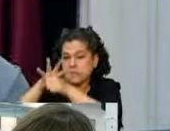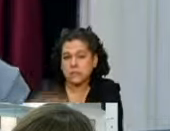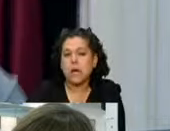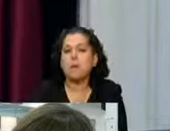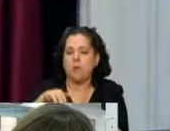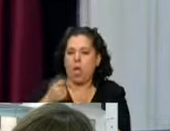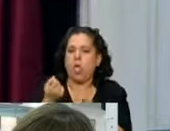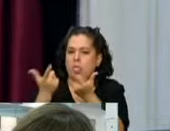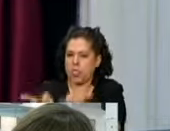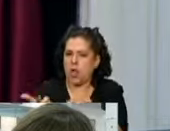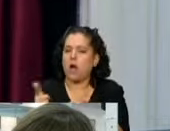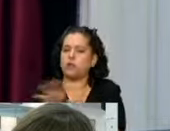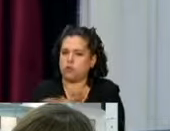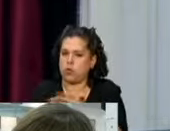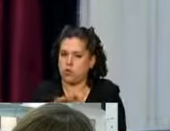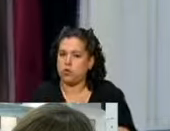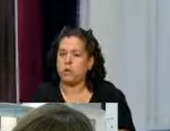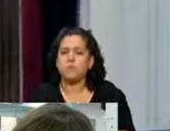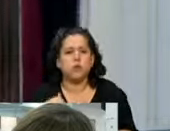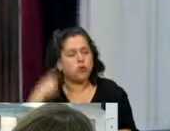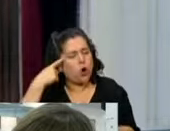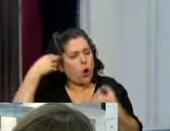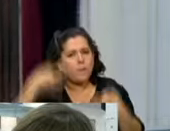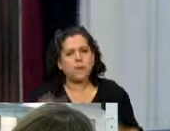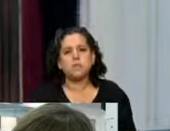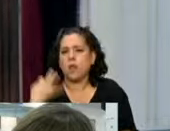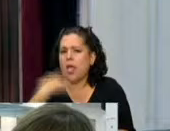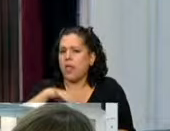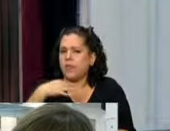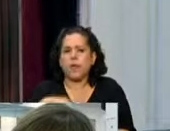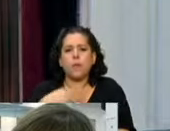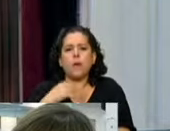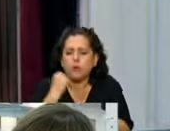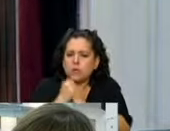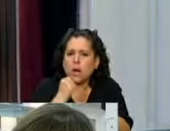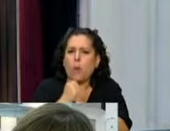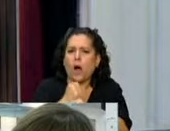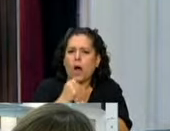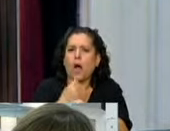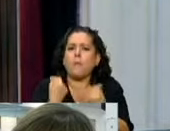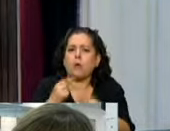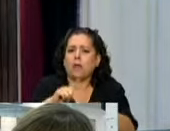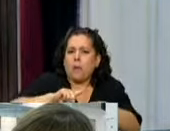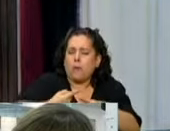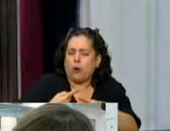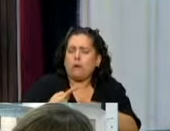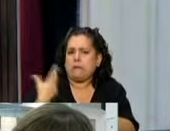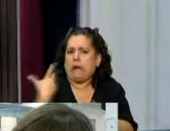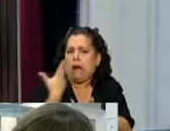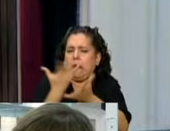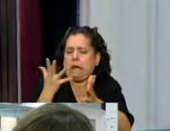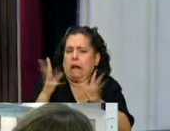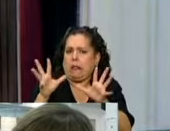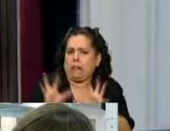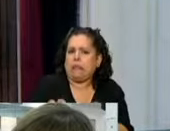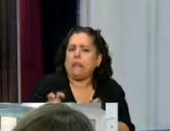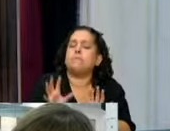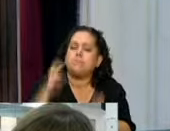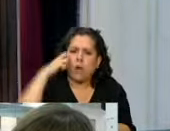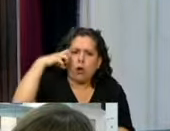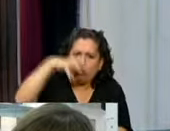modificación empieza a tambalear todo eh Laura supongamos que esta cuestión de la actualización de enero